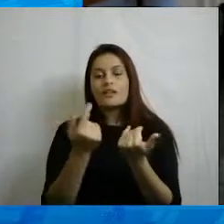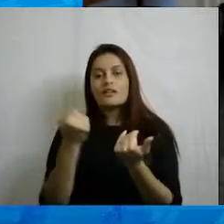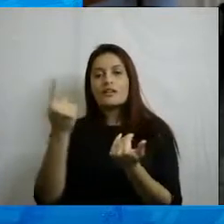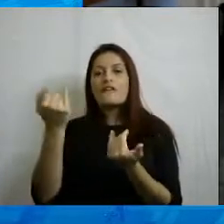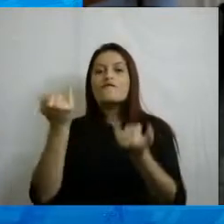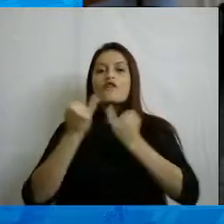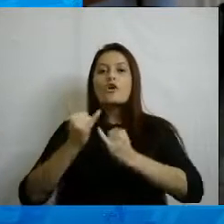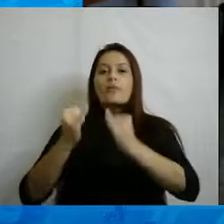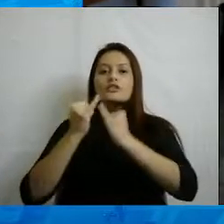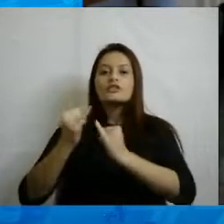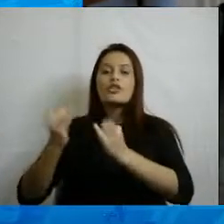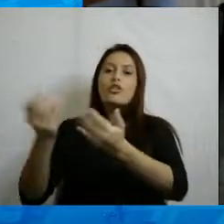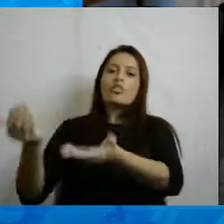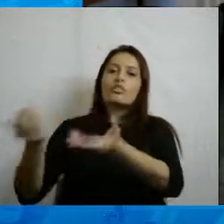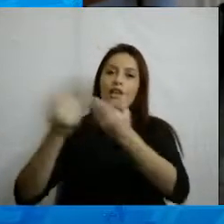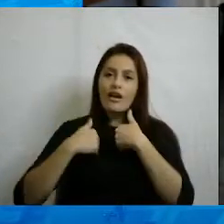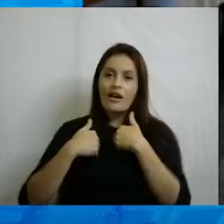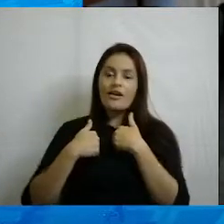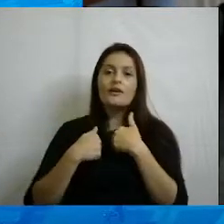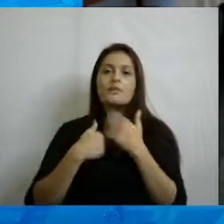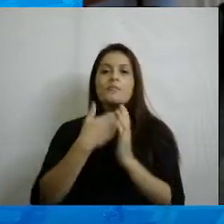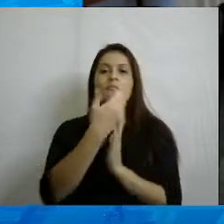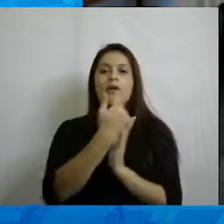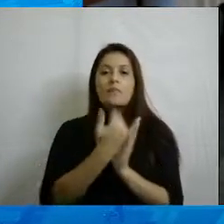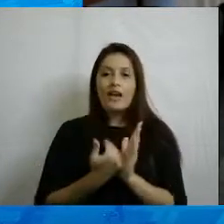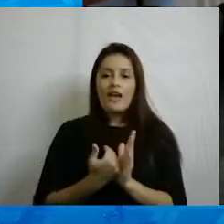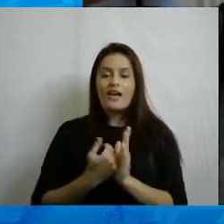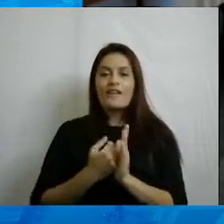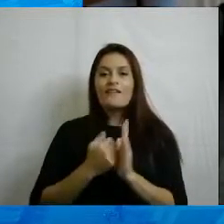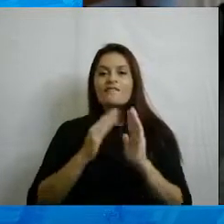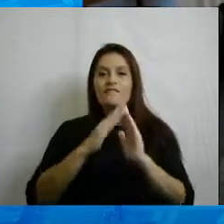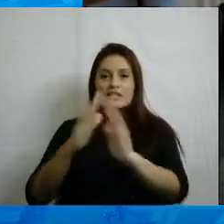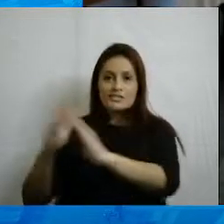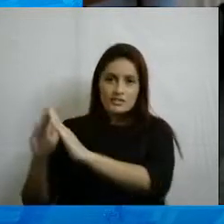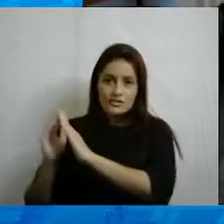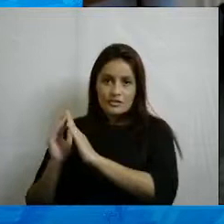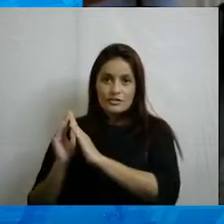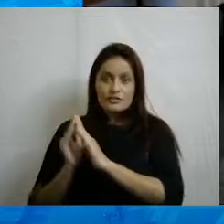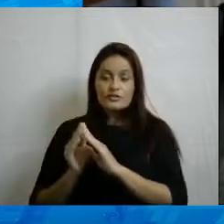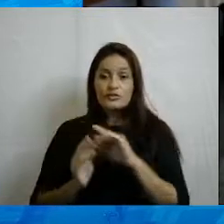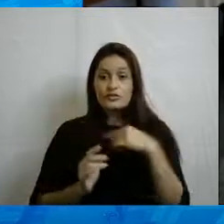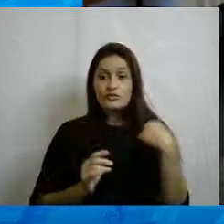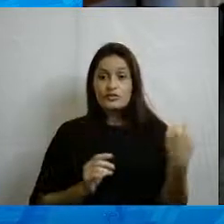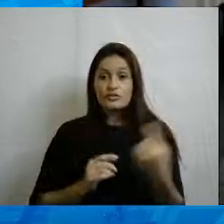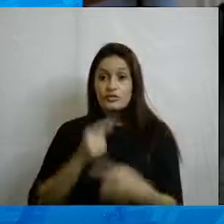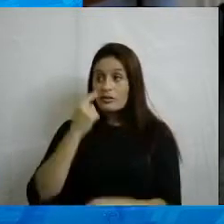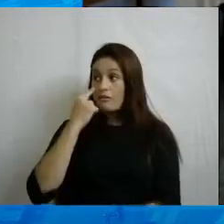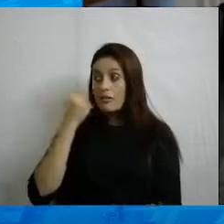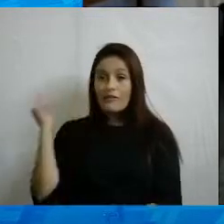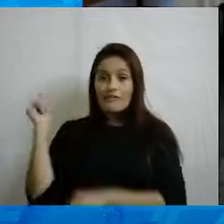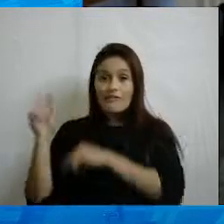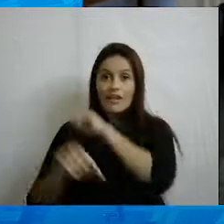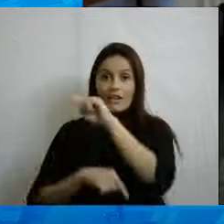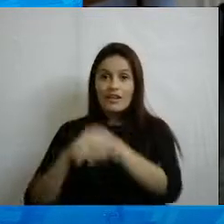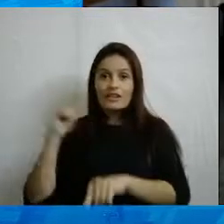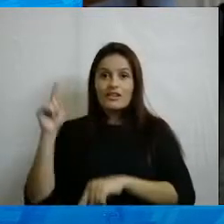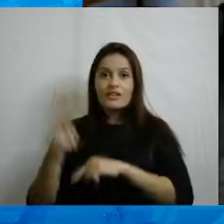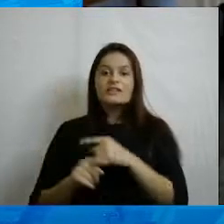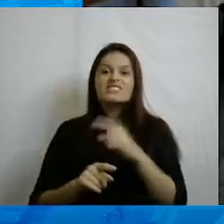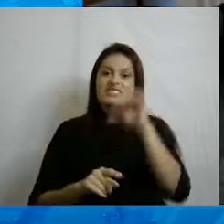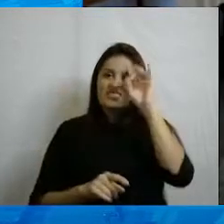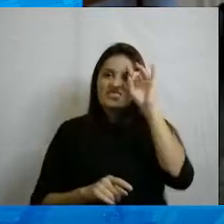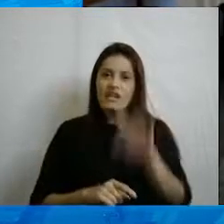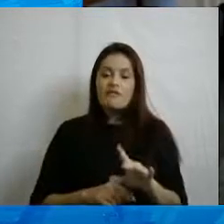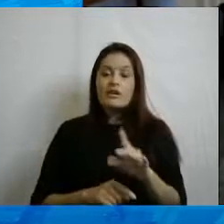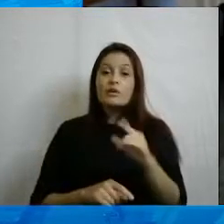baje la información para poder prepararnos y vernos a los vecinos. Nosotros nos dimos cuenta de que venían llegando los vecinos por gota a gota, pero hoy